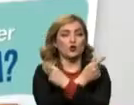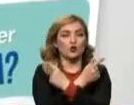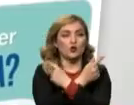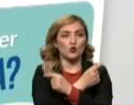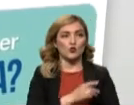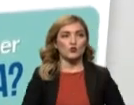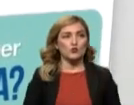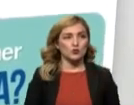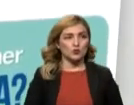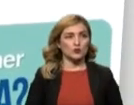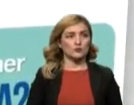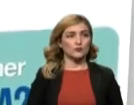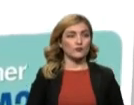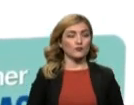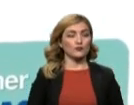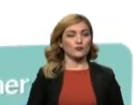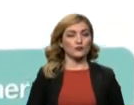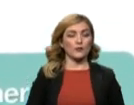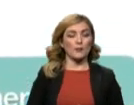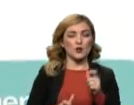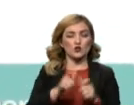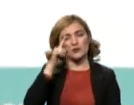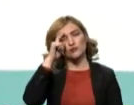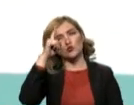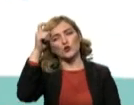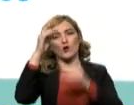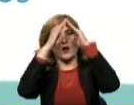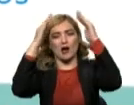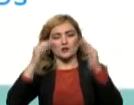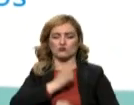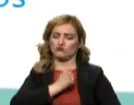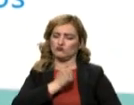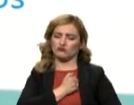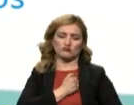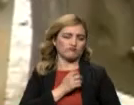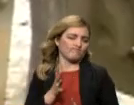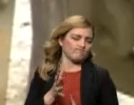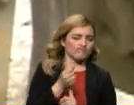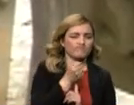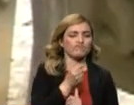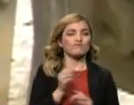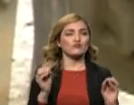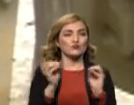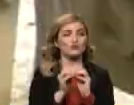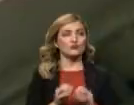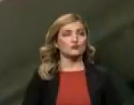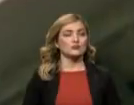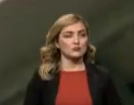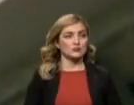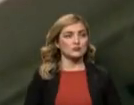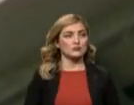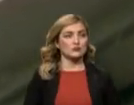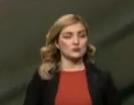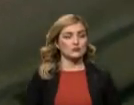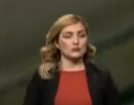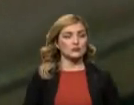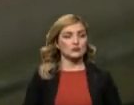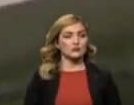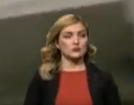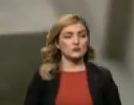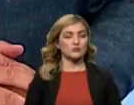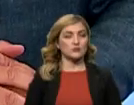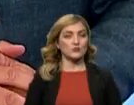Twitter. Él escribió: el sueño de tener casa propia se cumple cada vez más. En Quito, María Gracia Acosta, 24